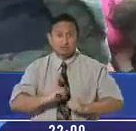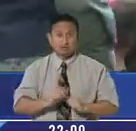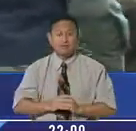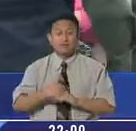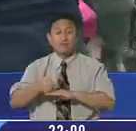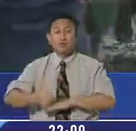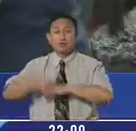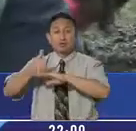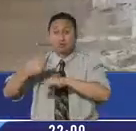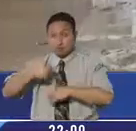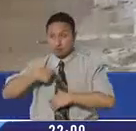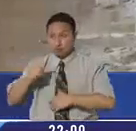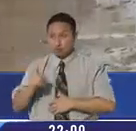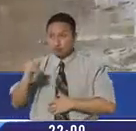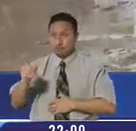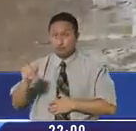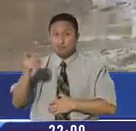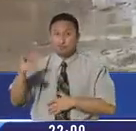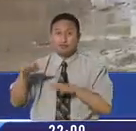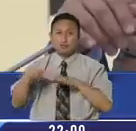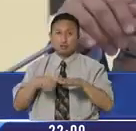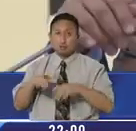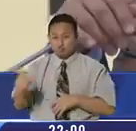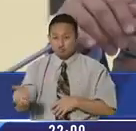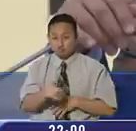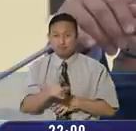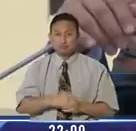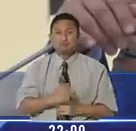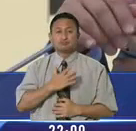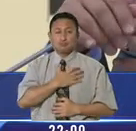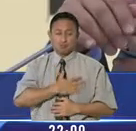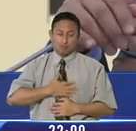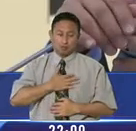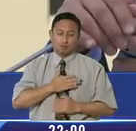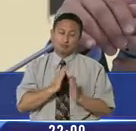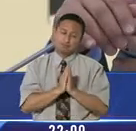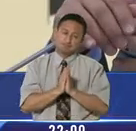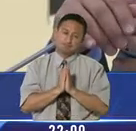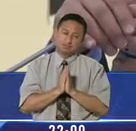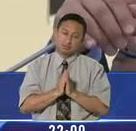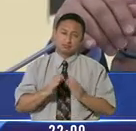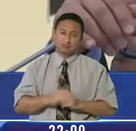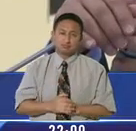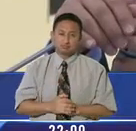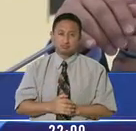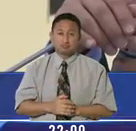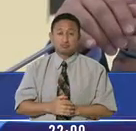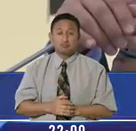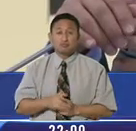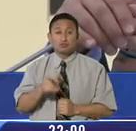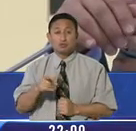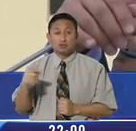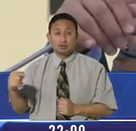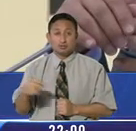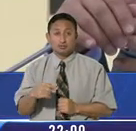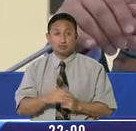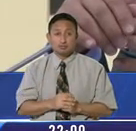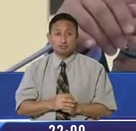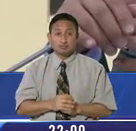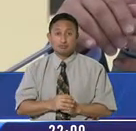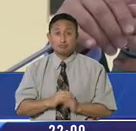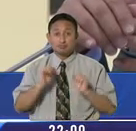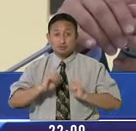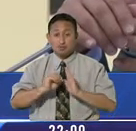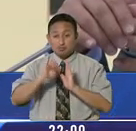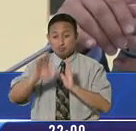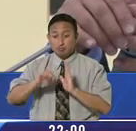órdenes de las autoridades para coordinar sus labores. Por favor, les pedimos que se abstengan de realizar estas